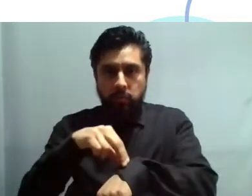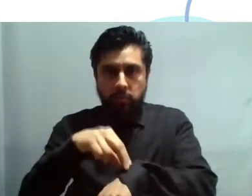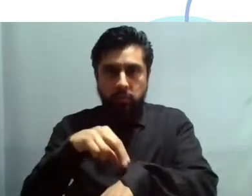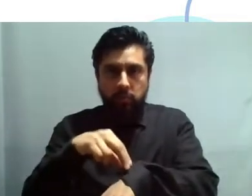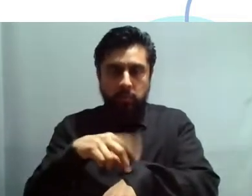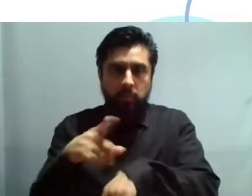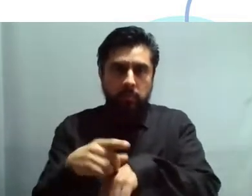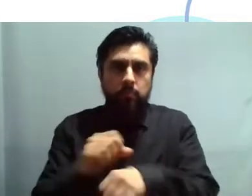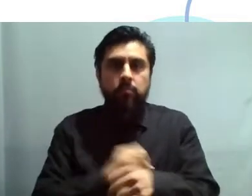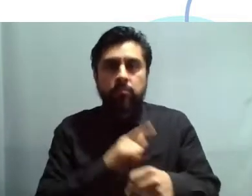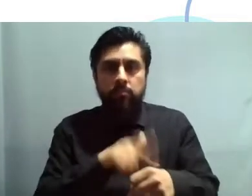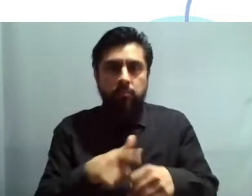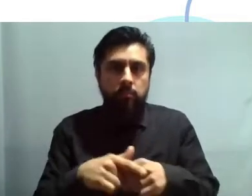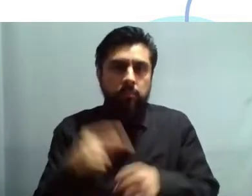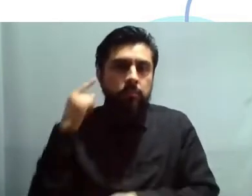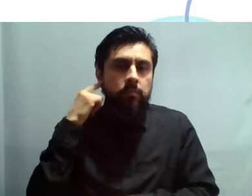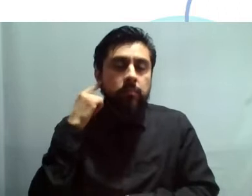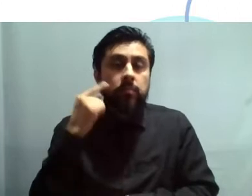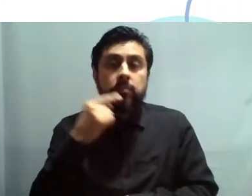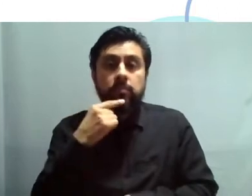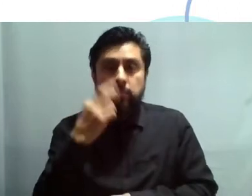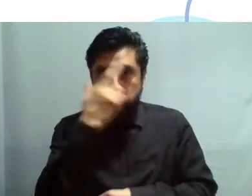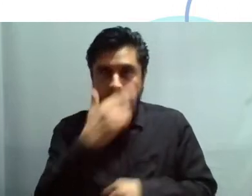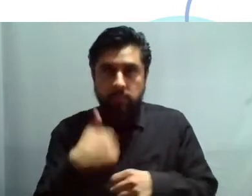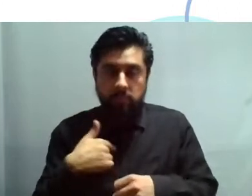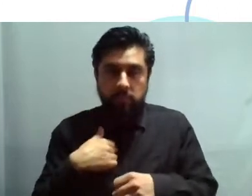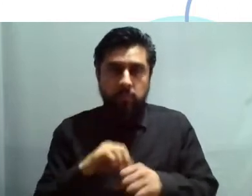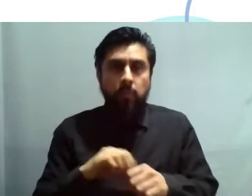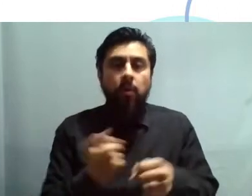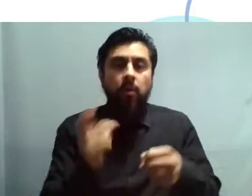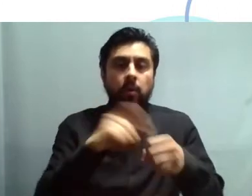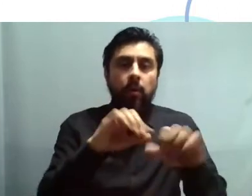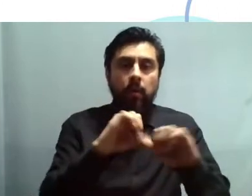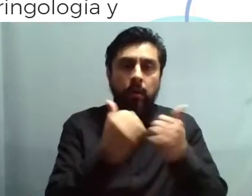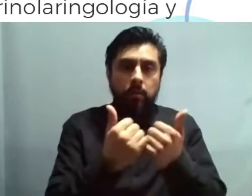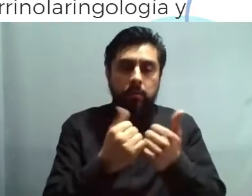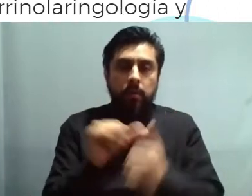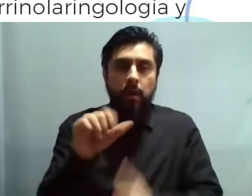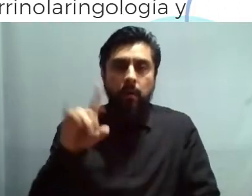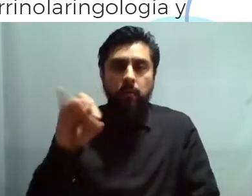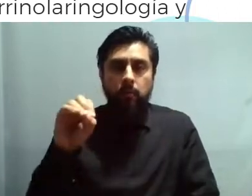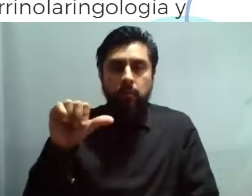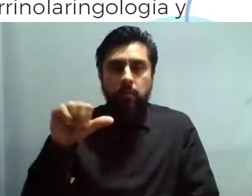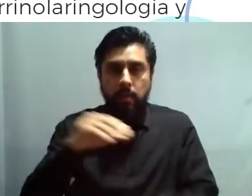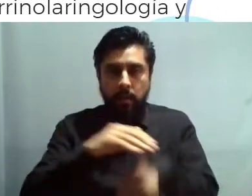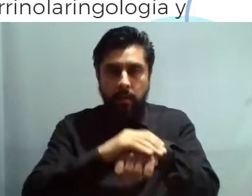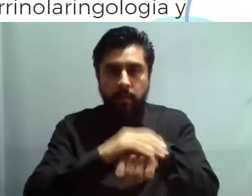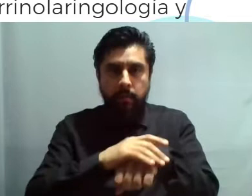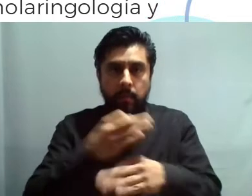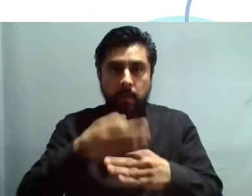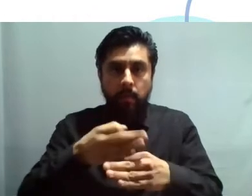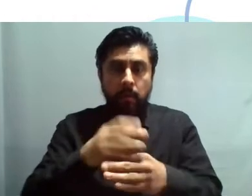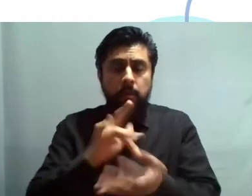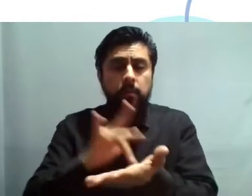otorrinolaringólogo. Tengo la fortuna de pertenecer al patronato de Fundación Audio Amigo y bueno, en este momento estamos apoyando con